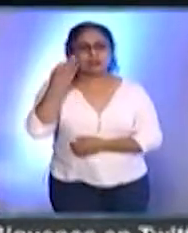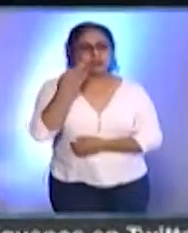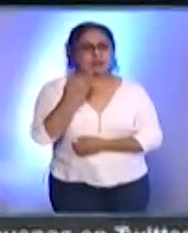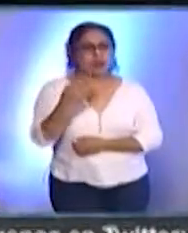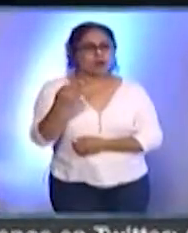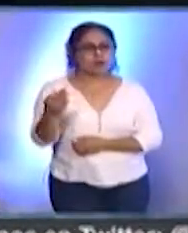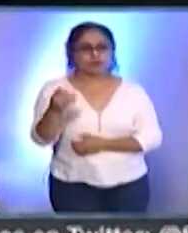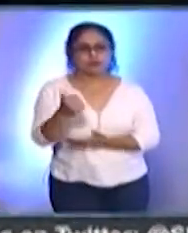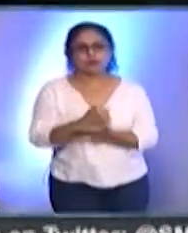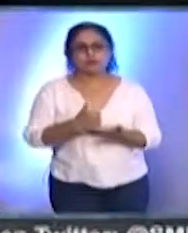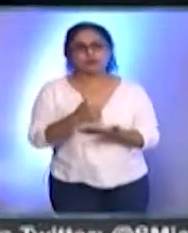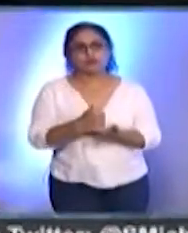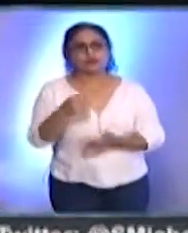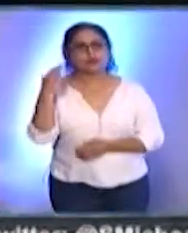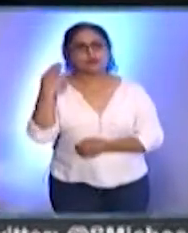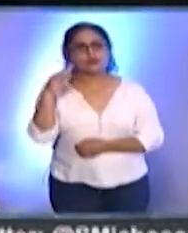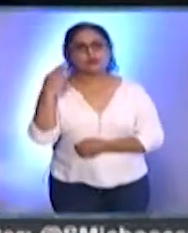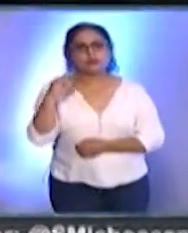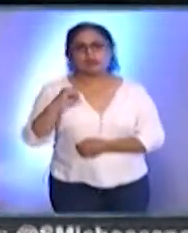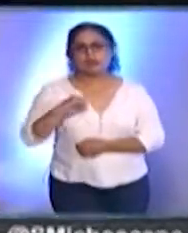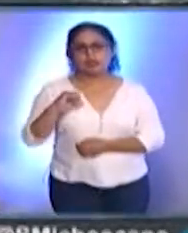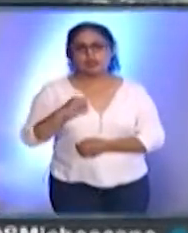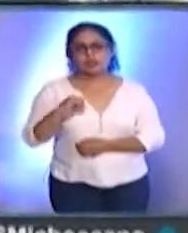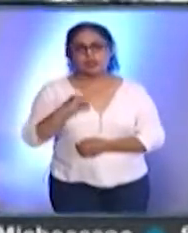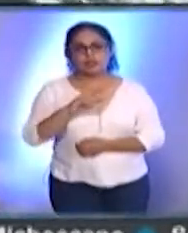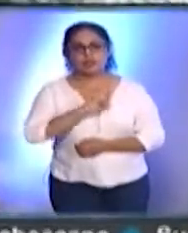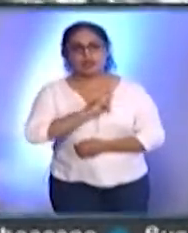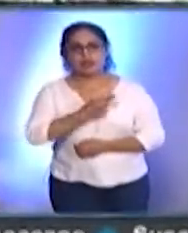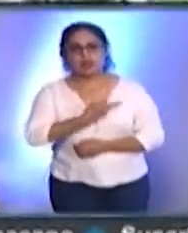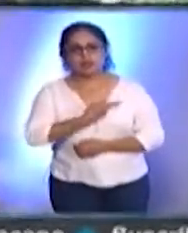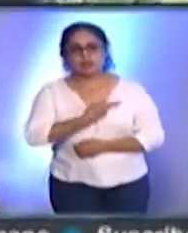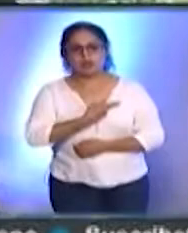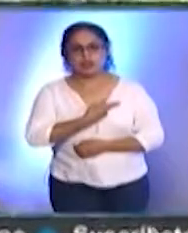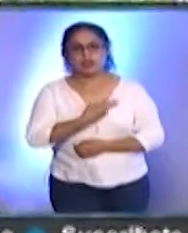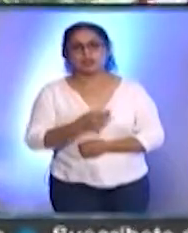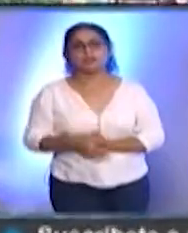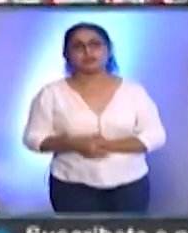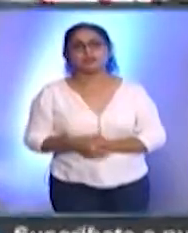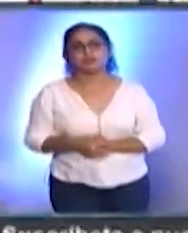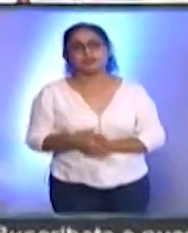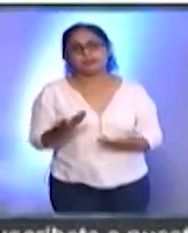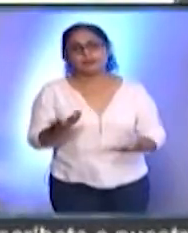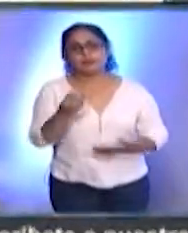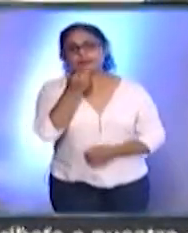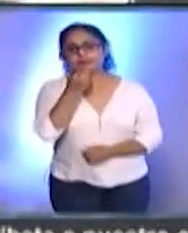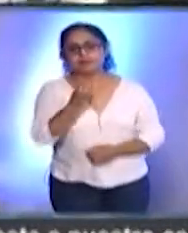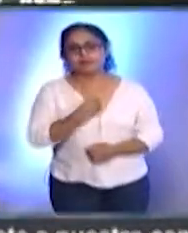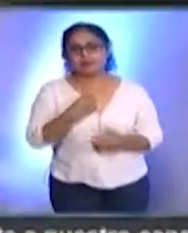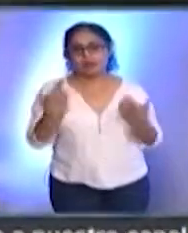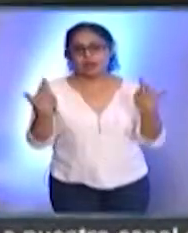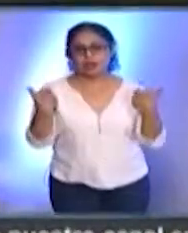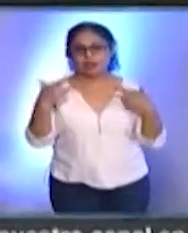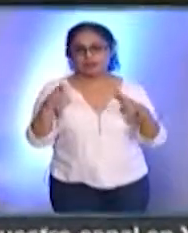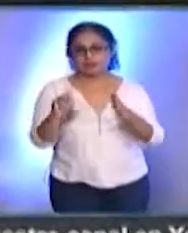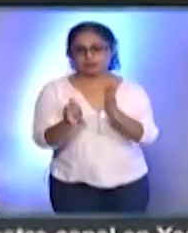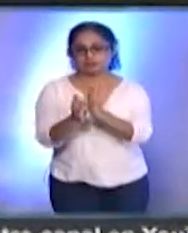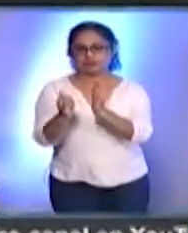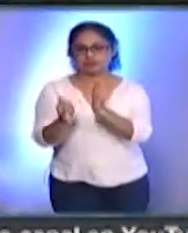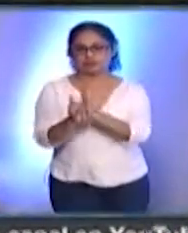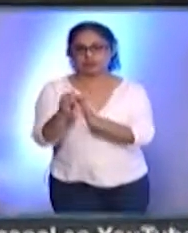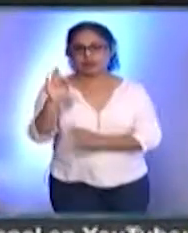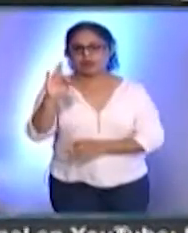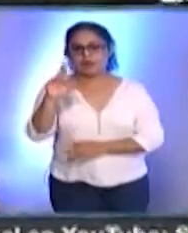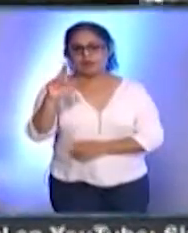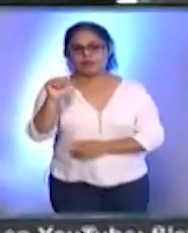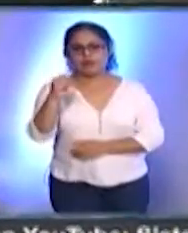ciudad de Morelia, es decir, antes fue Guayangareo y Valladolid. Sin embargo, la representación del alarife, la de Fray Antonio